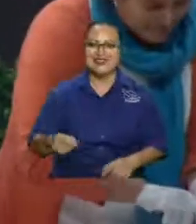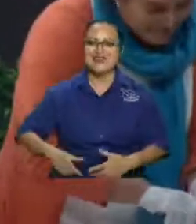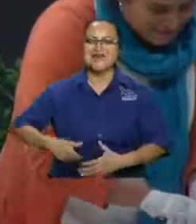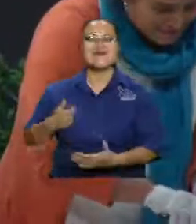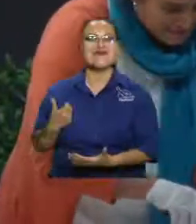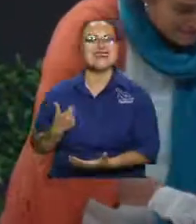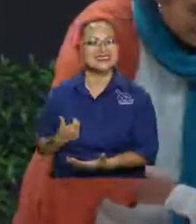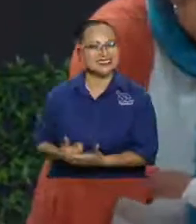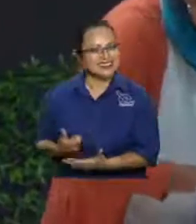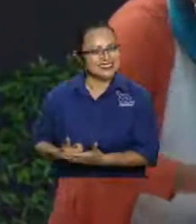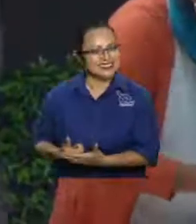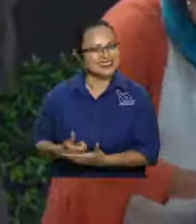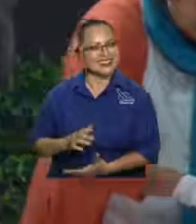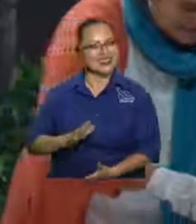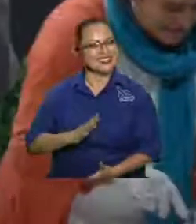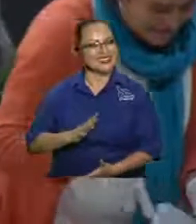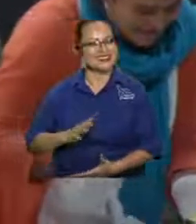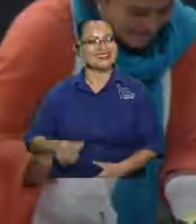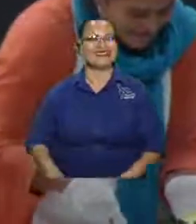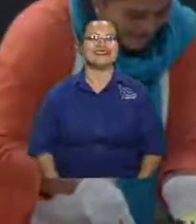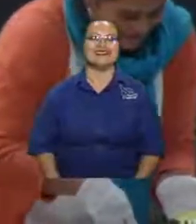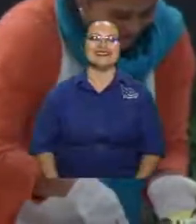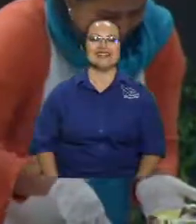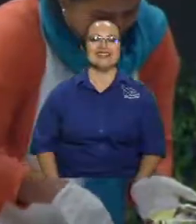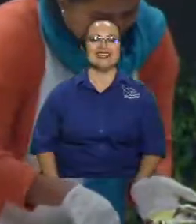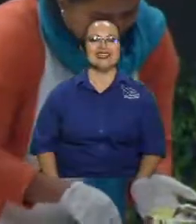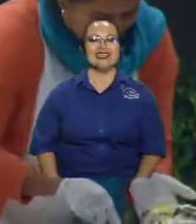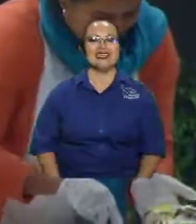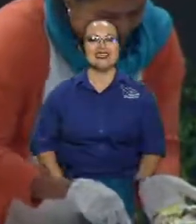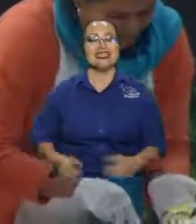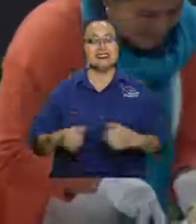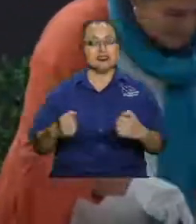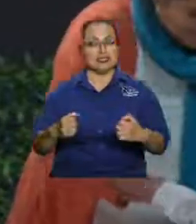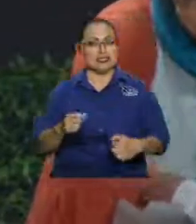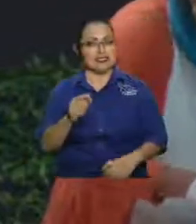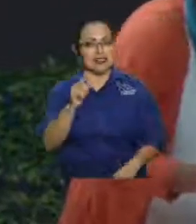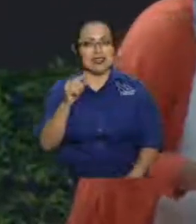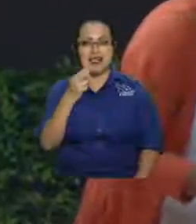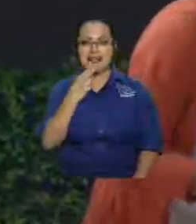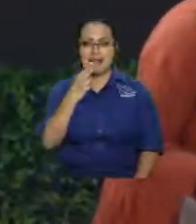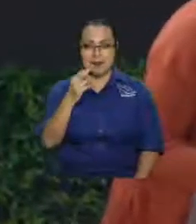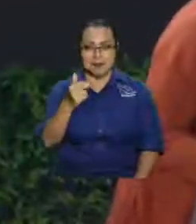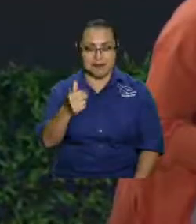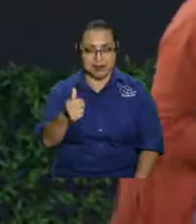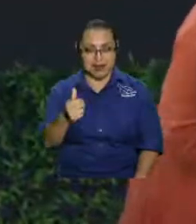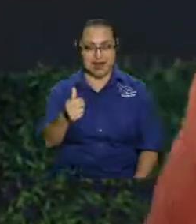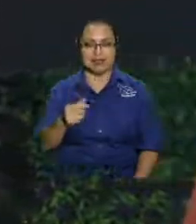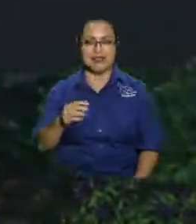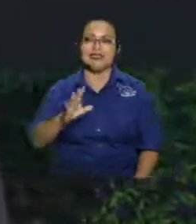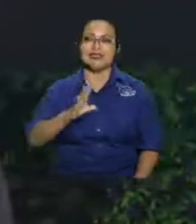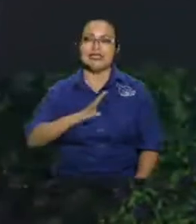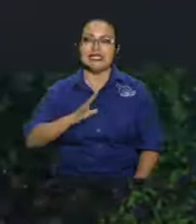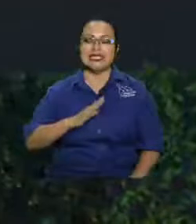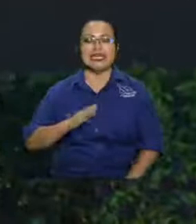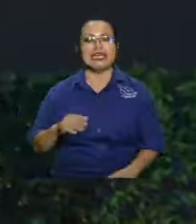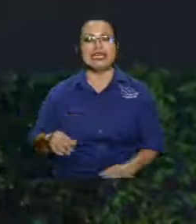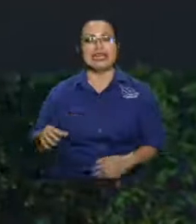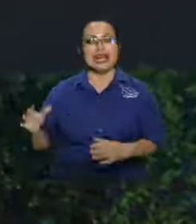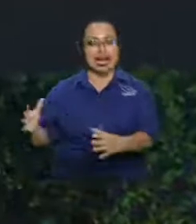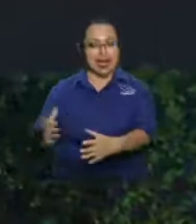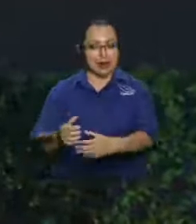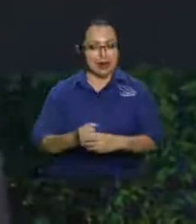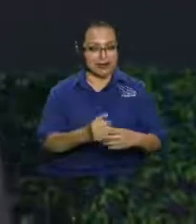en el ejemplo. Entonces, si esto pudiera ser así, ella tiene que apartar primero para sus